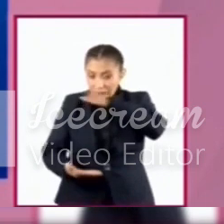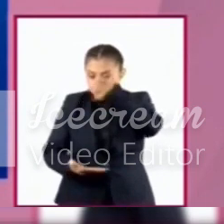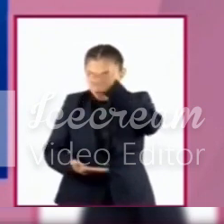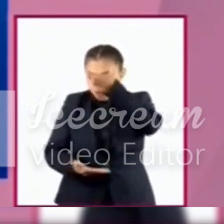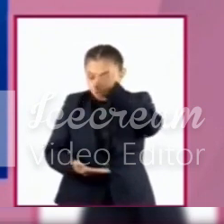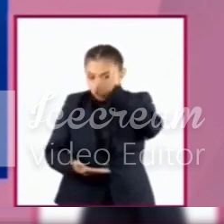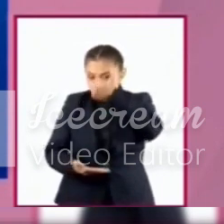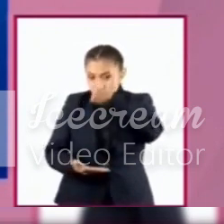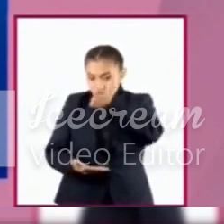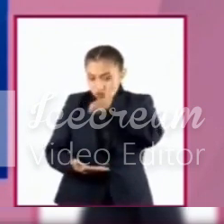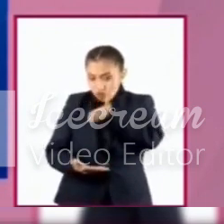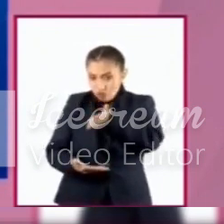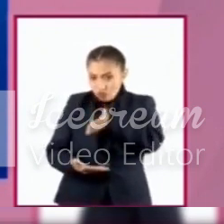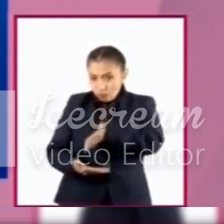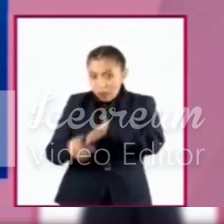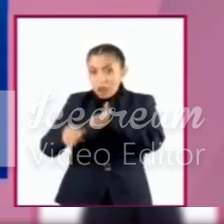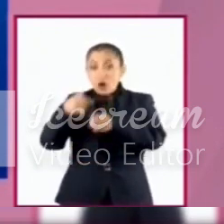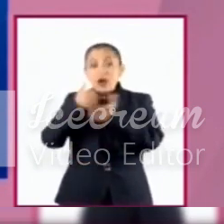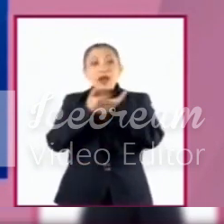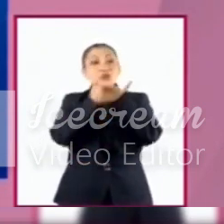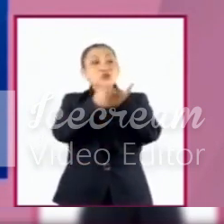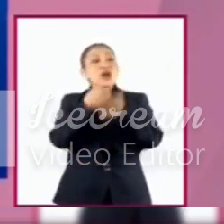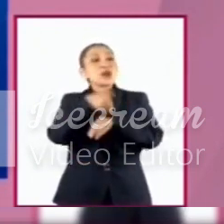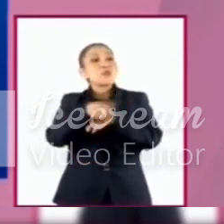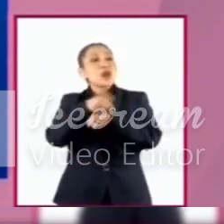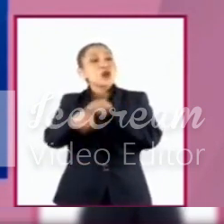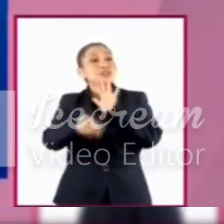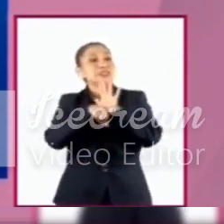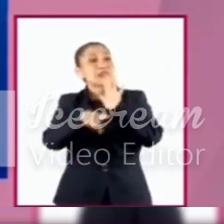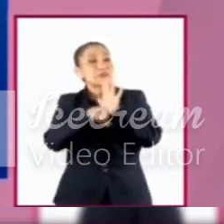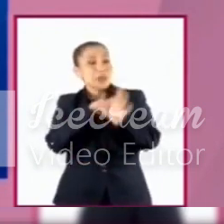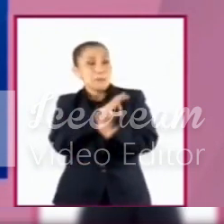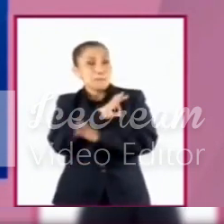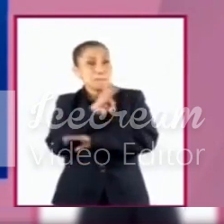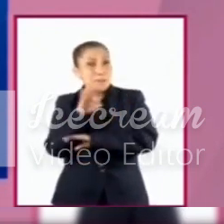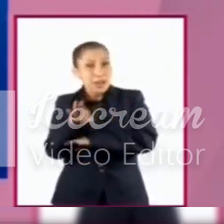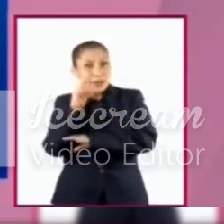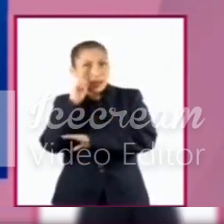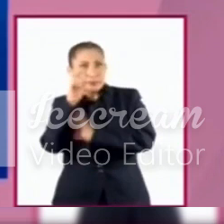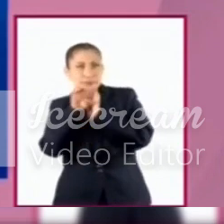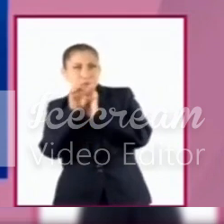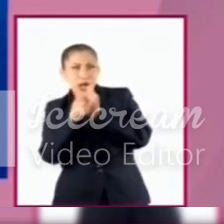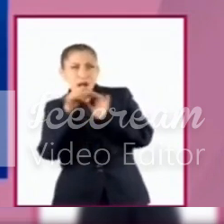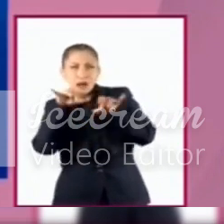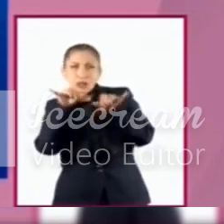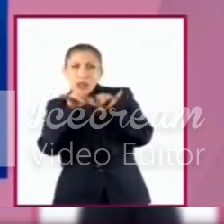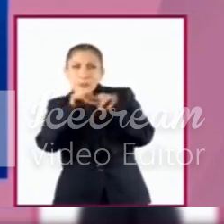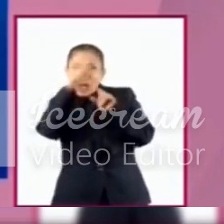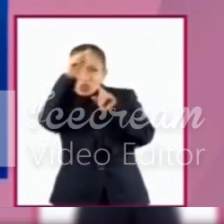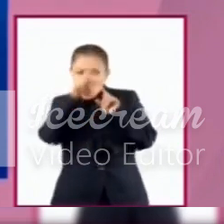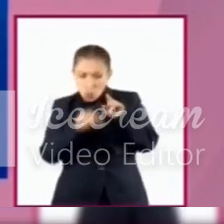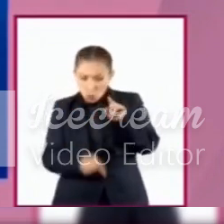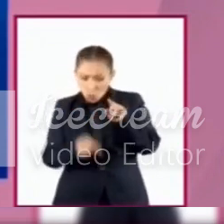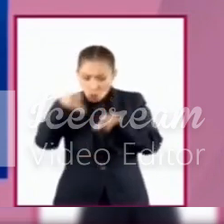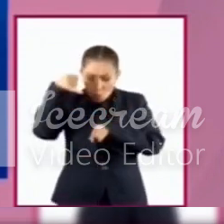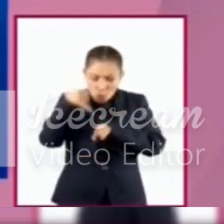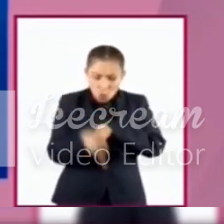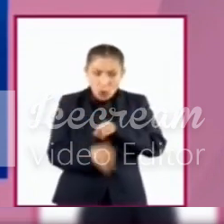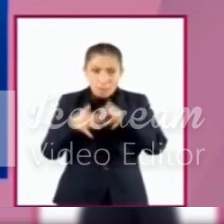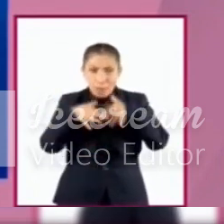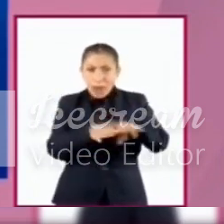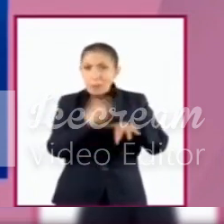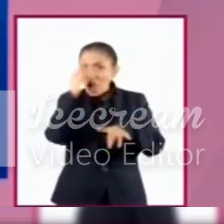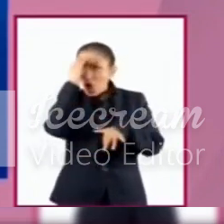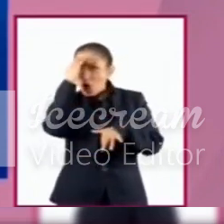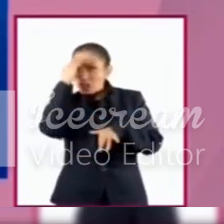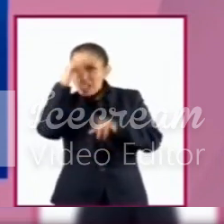más pequeña. Con la ayuda de los números negativos es posible tener la referencia de la profundidad en el mar, para conocer lo